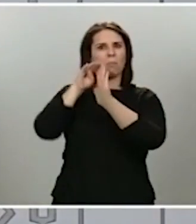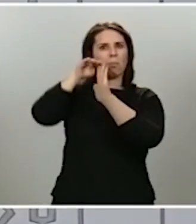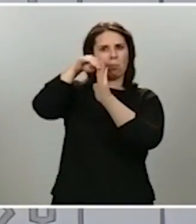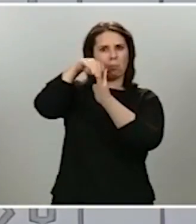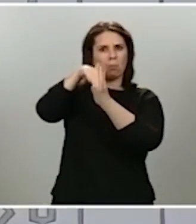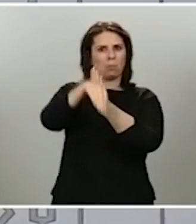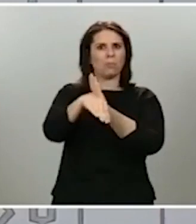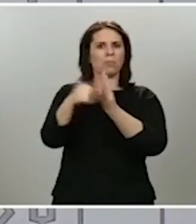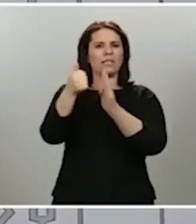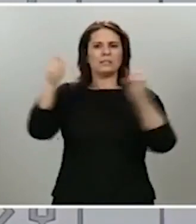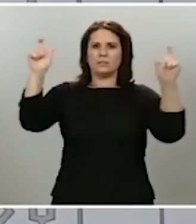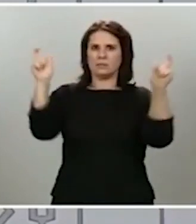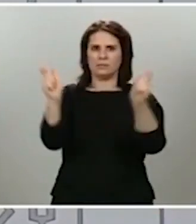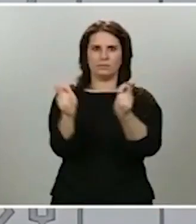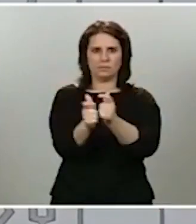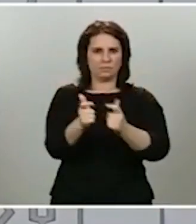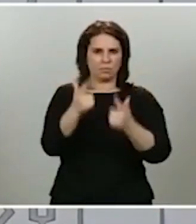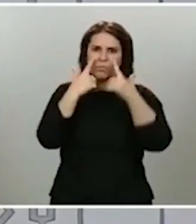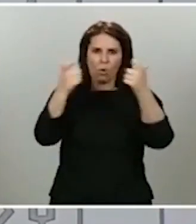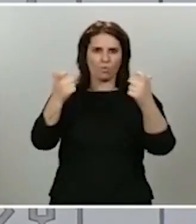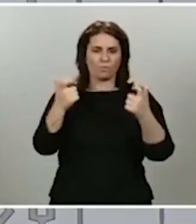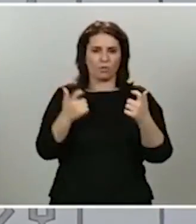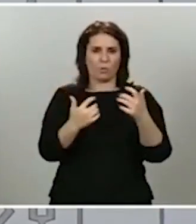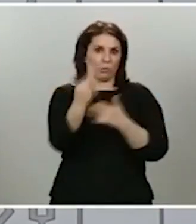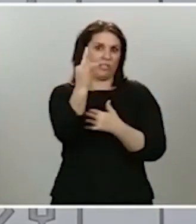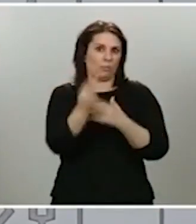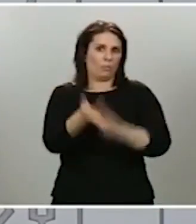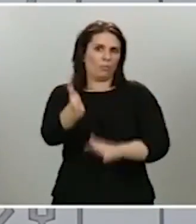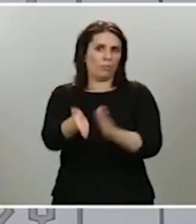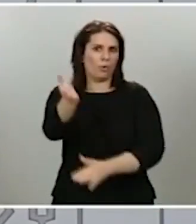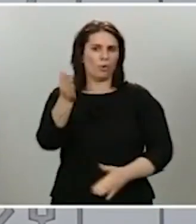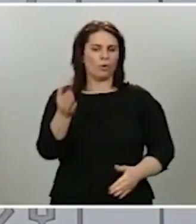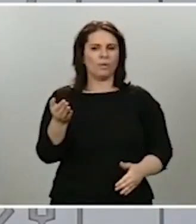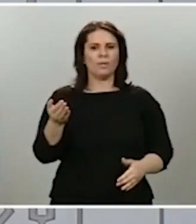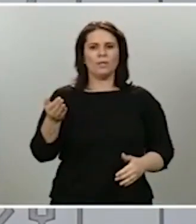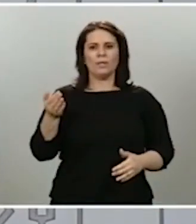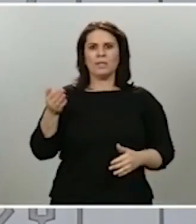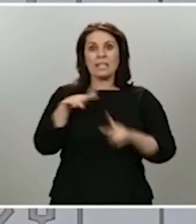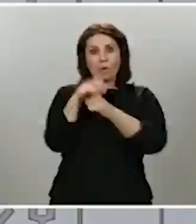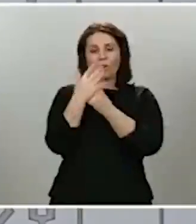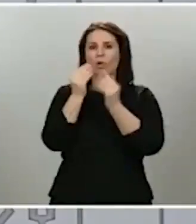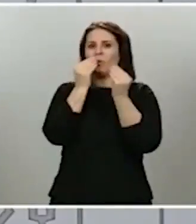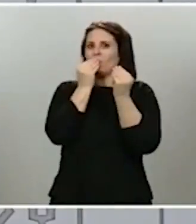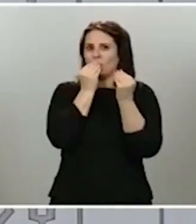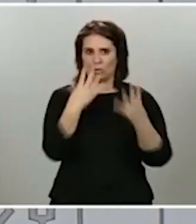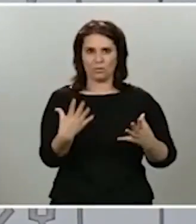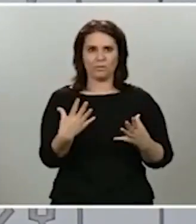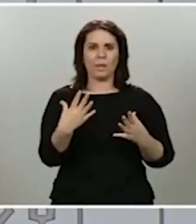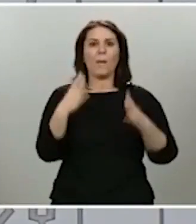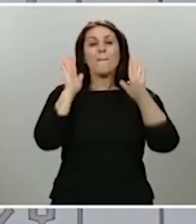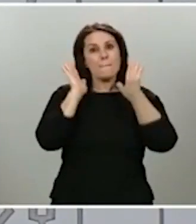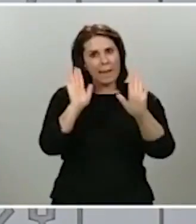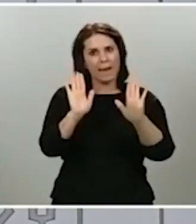anteriores, teniendo claro que todo esto es muy bueno, pero tenemos que considerar los riesgos de